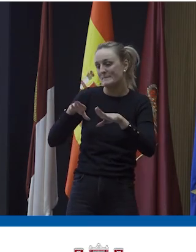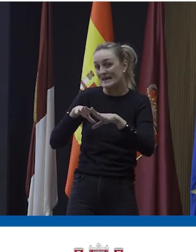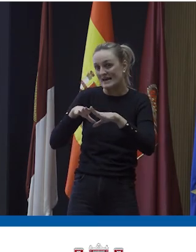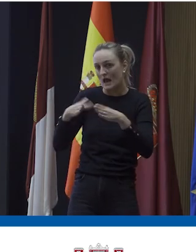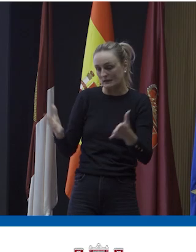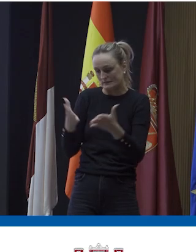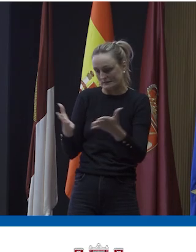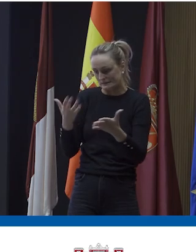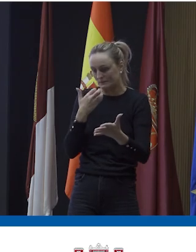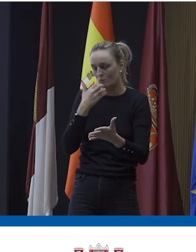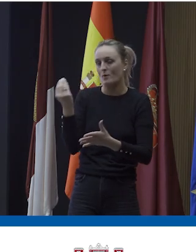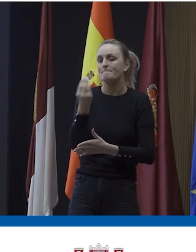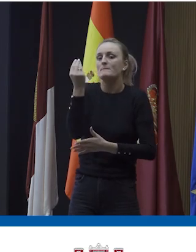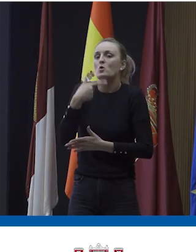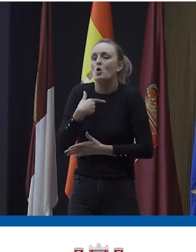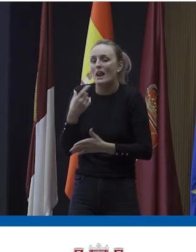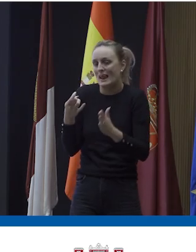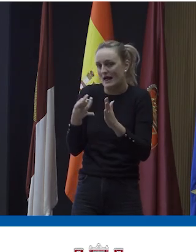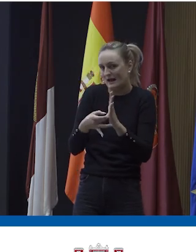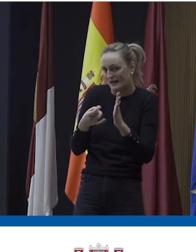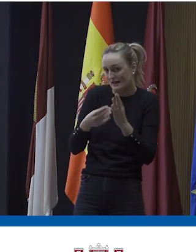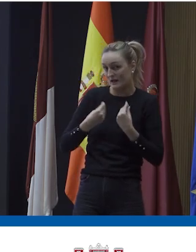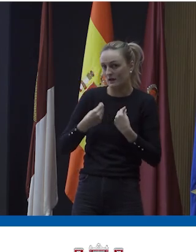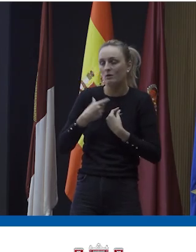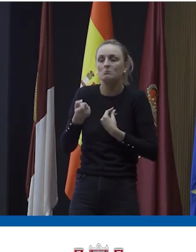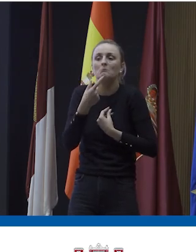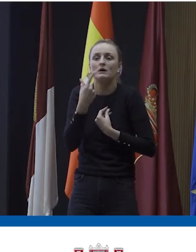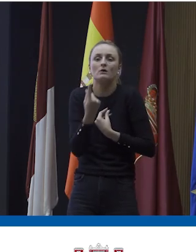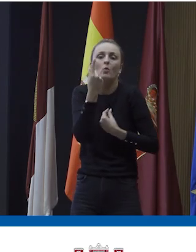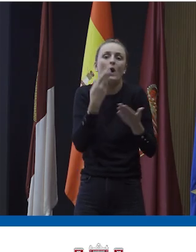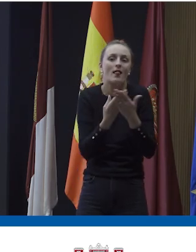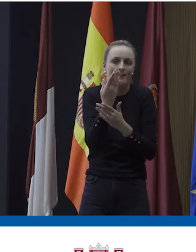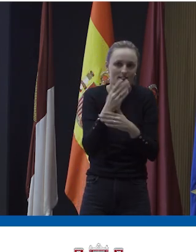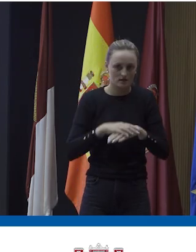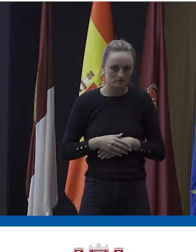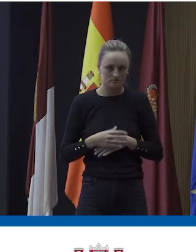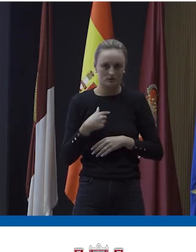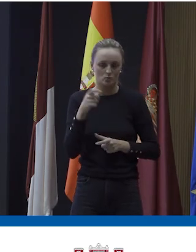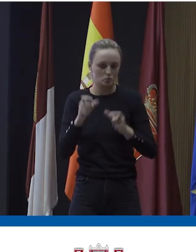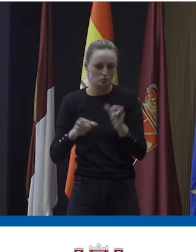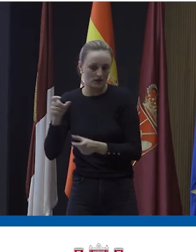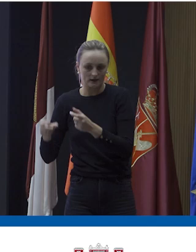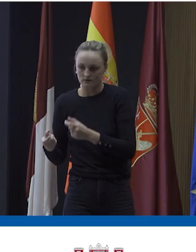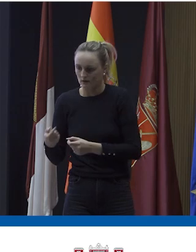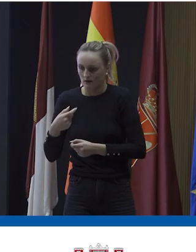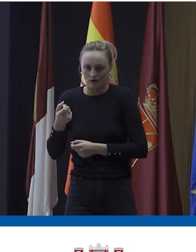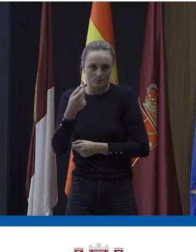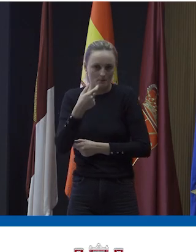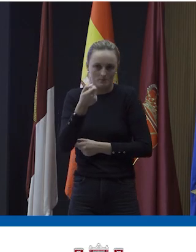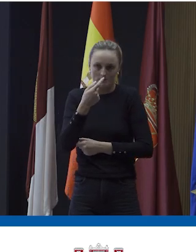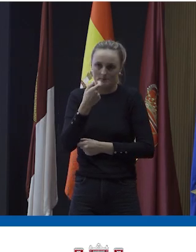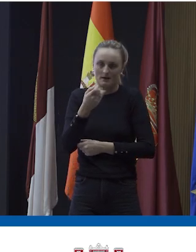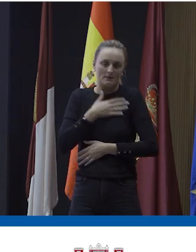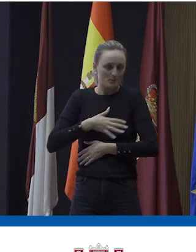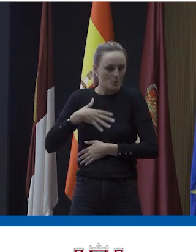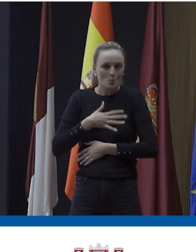puede mejorar la calidad de vida, pues una pastilla al día, que pues hay mucha gente que es que le hace un mundo. La pastilla.